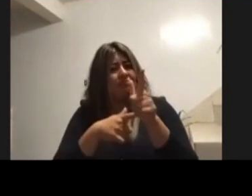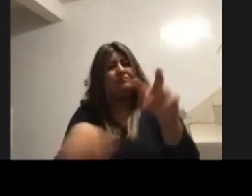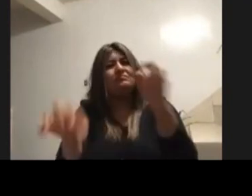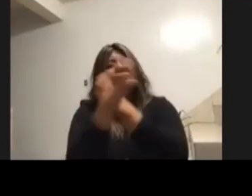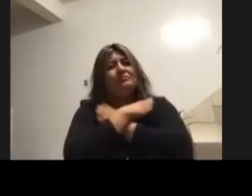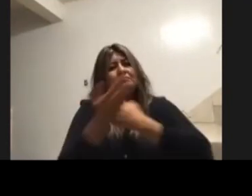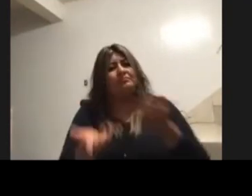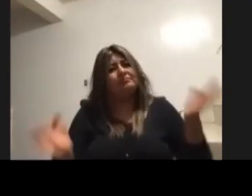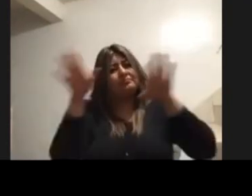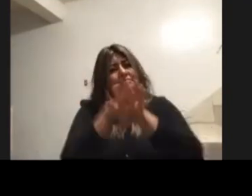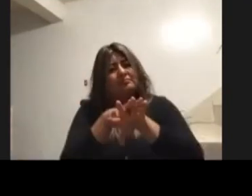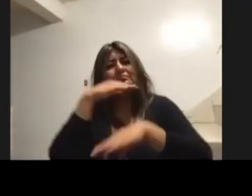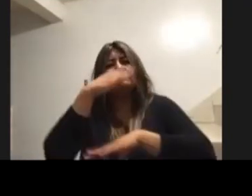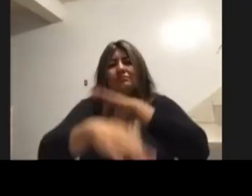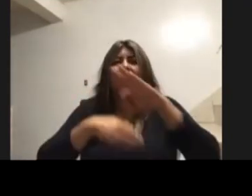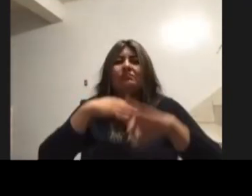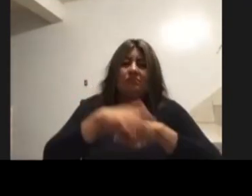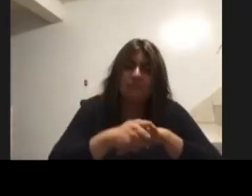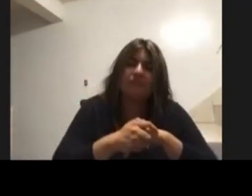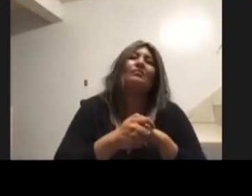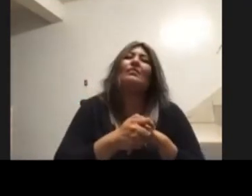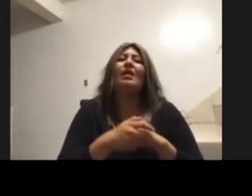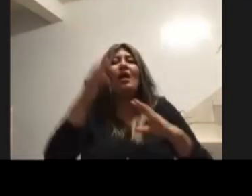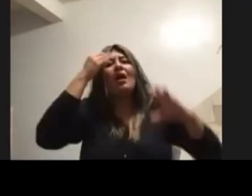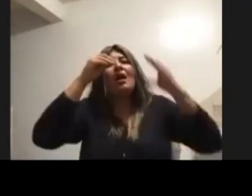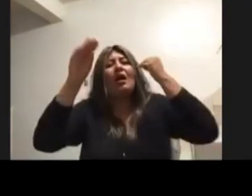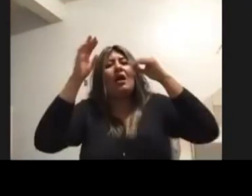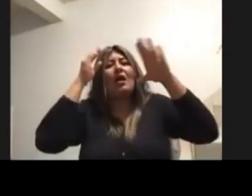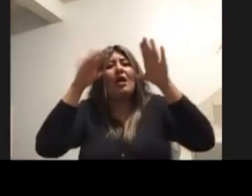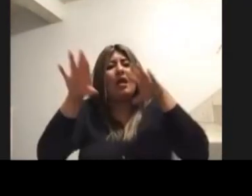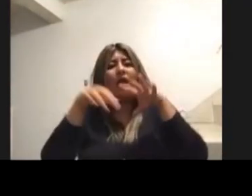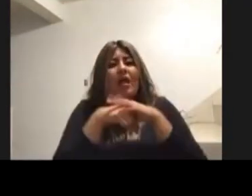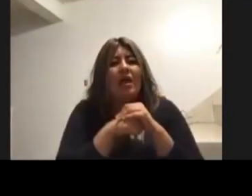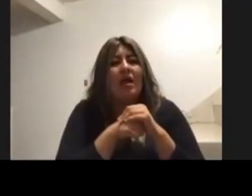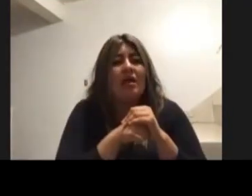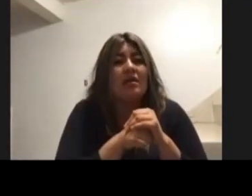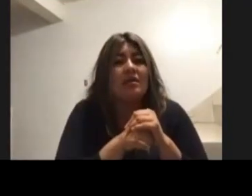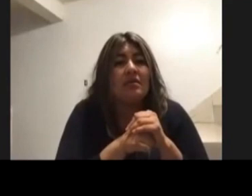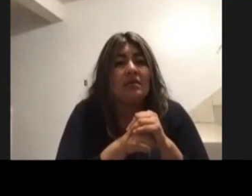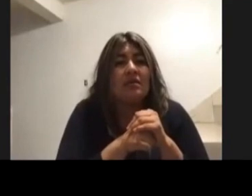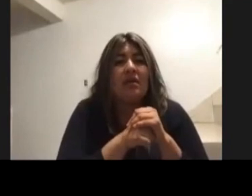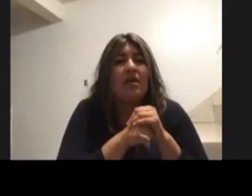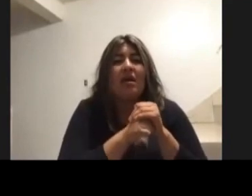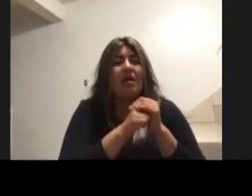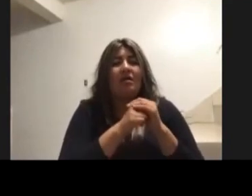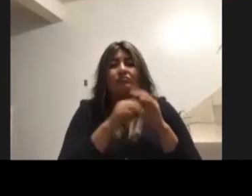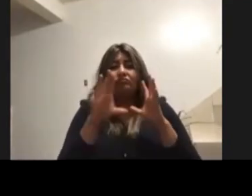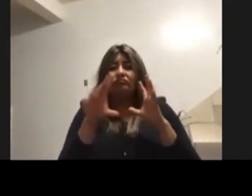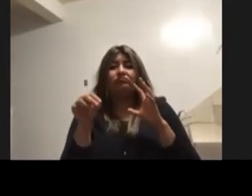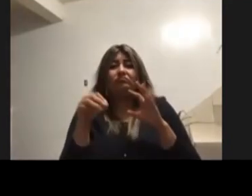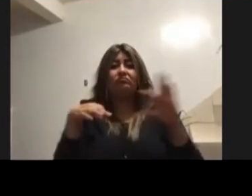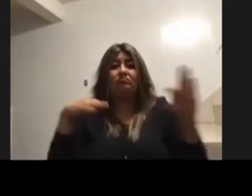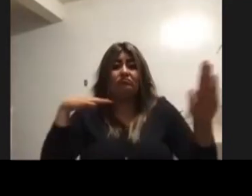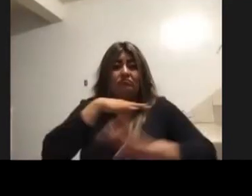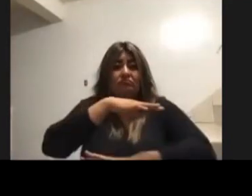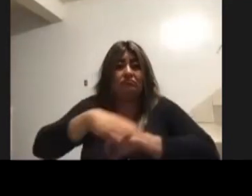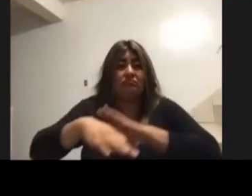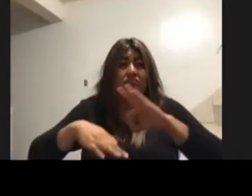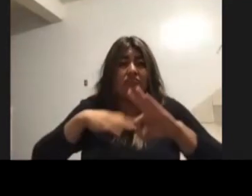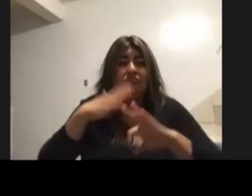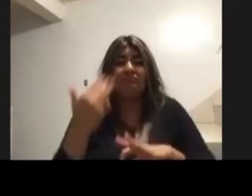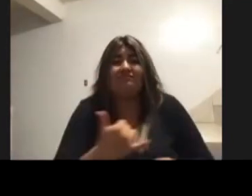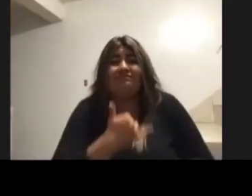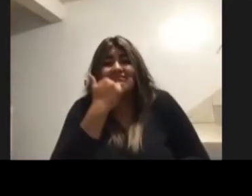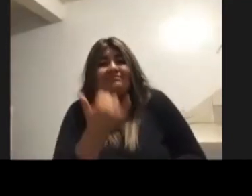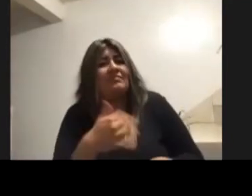aprender a hacer educación inclusiva. Lo que no se vale es quedarnos en el error y decir, pues yo no sé y a mí no hay nadie que